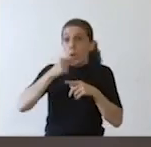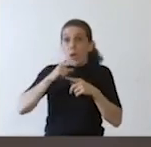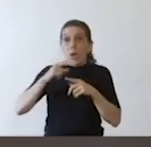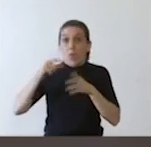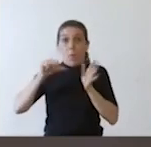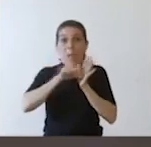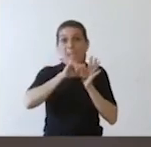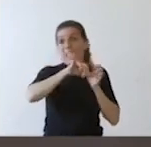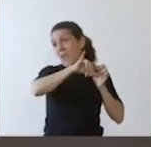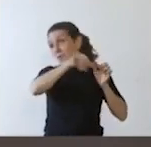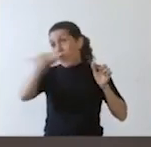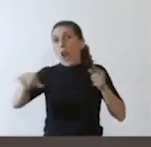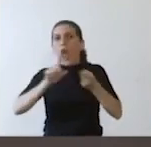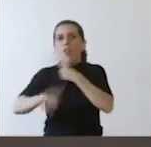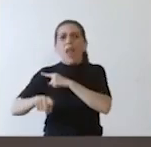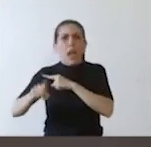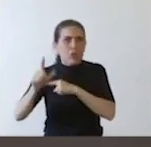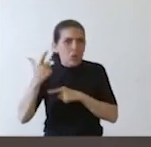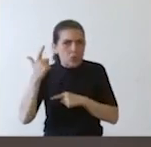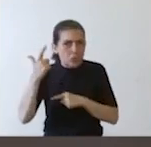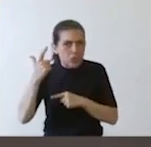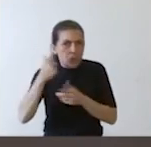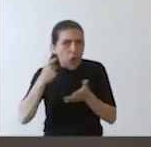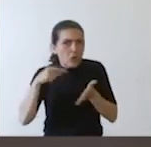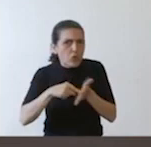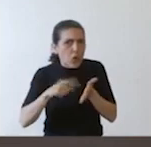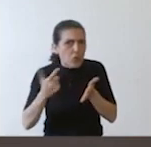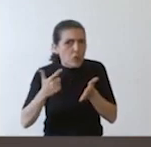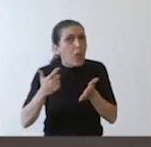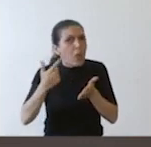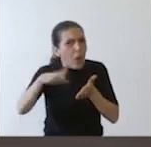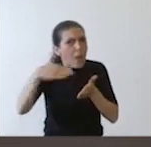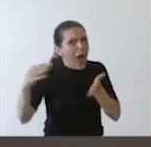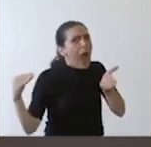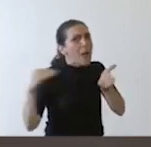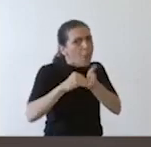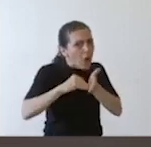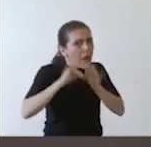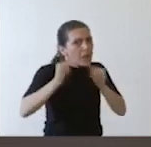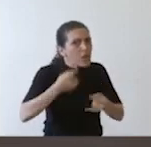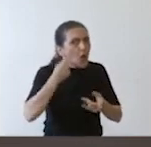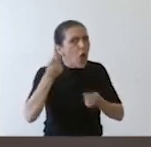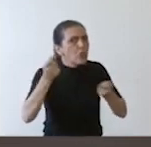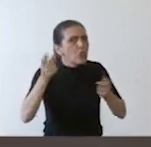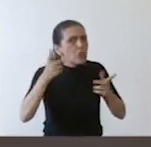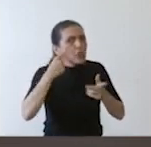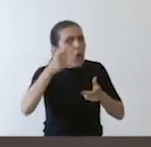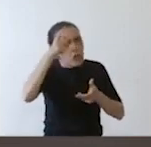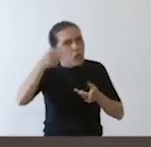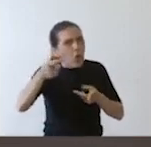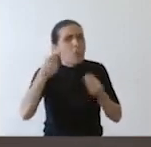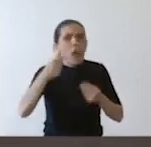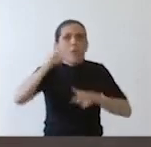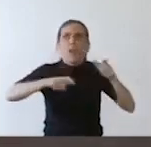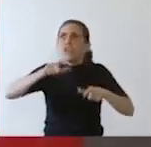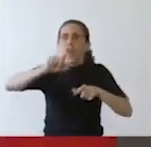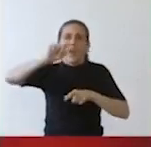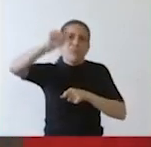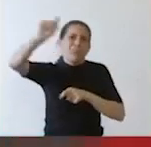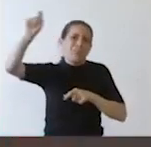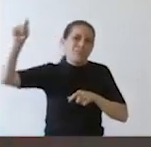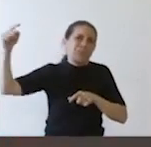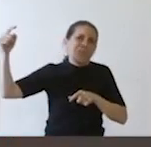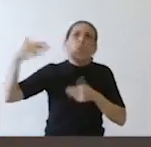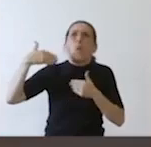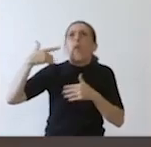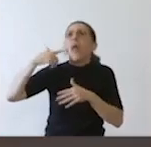vuelos. ¿Se va a reforzar esos controles en ese sentido? Porque la gente viene de distintos lados y pudo haber estado